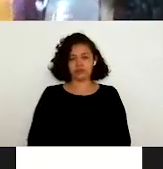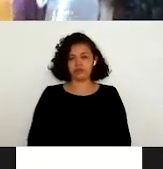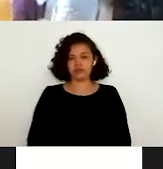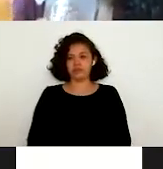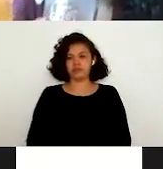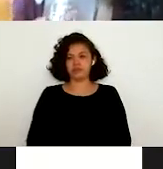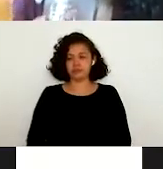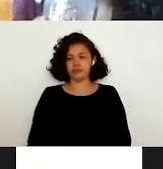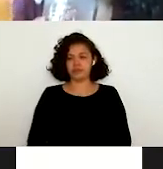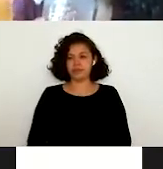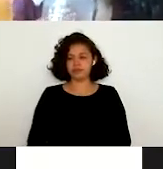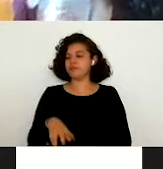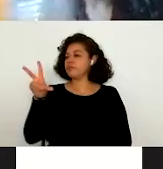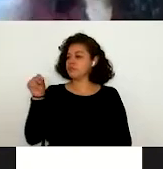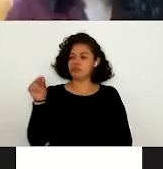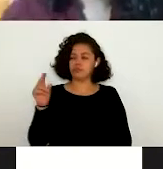No por mi parte.